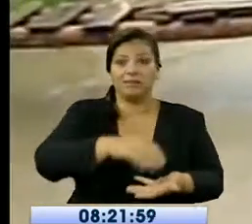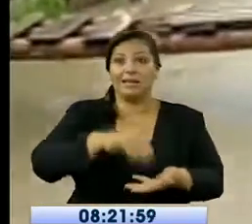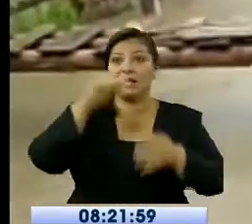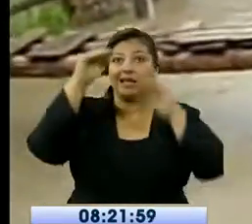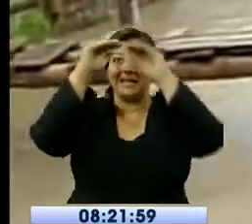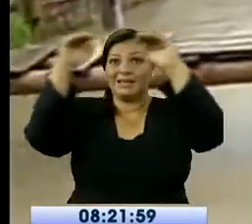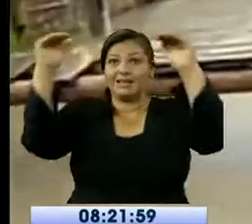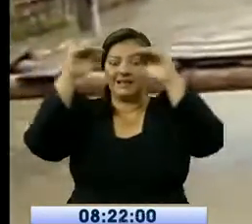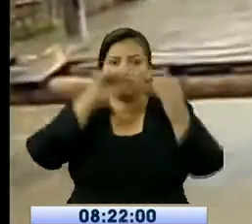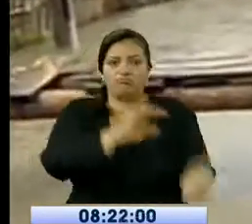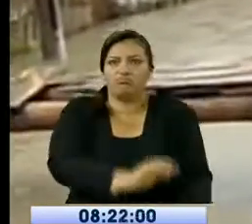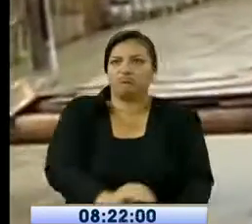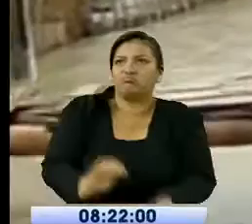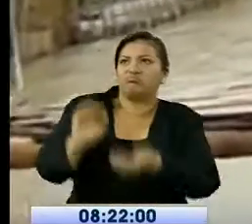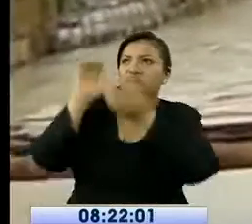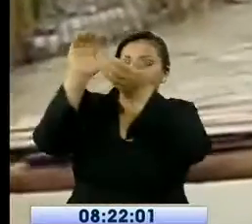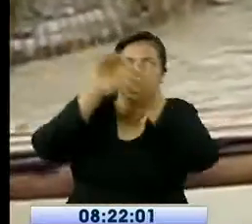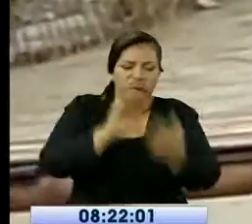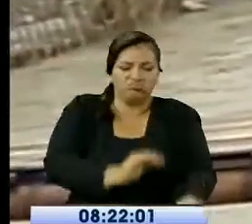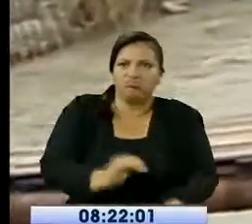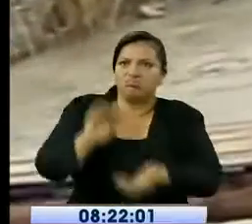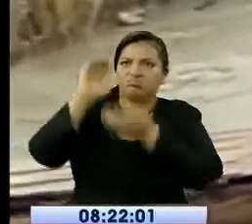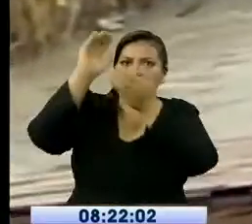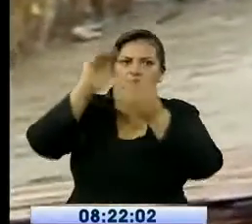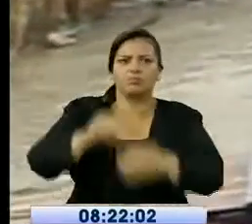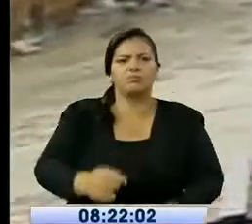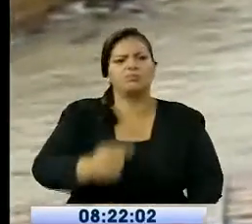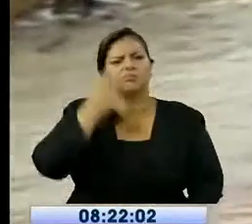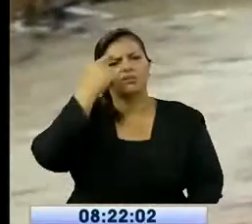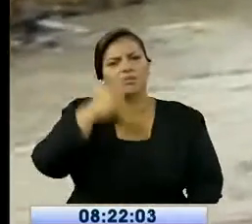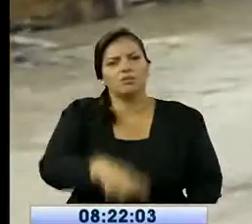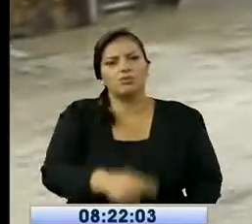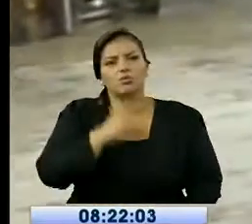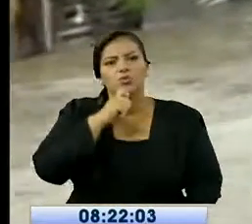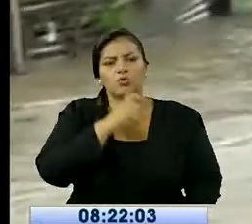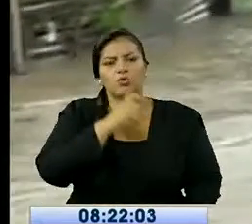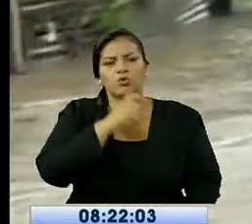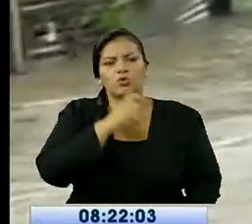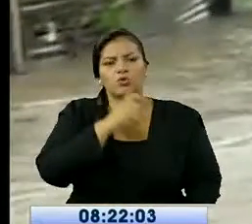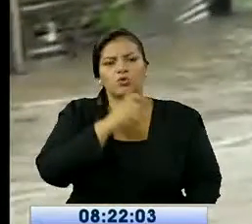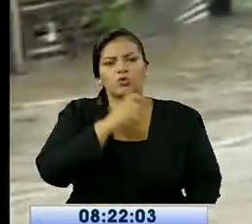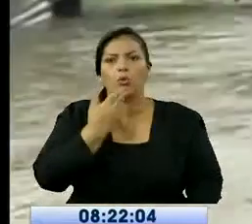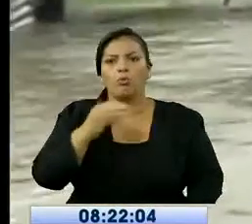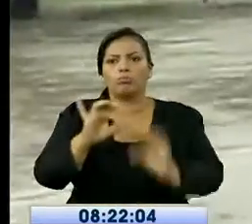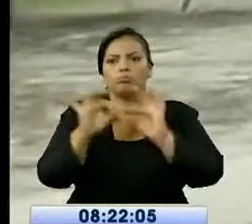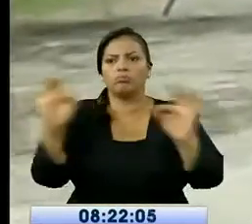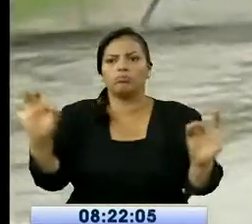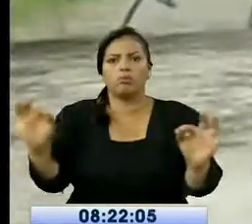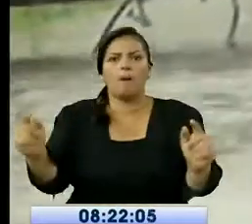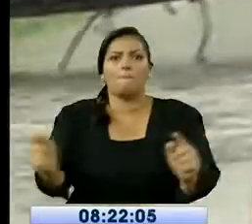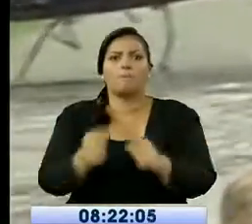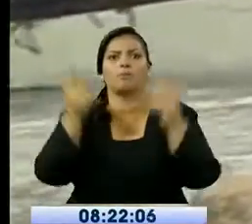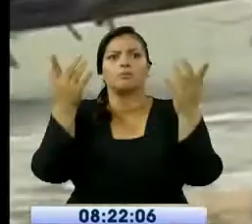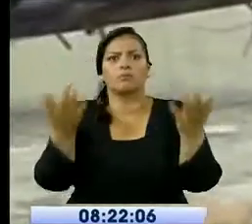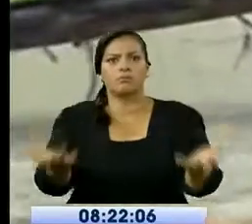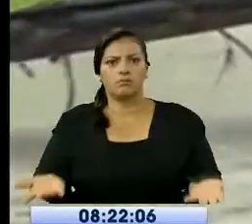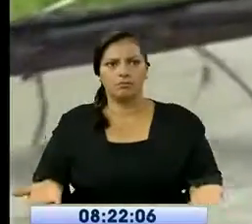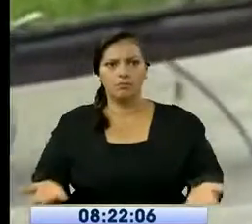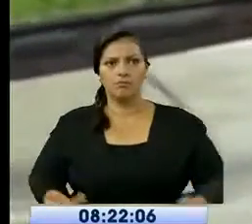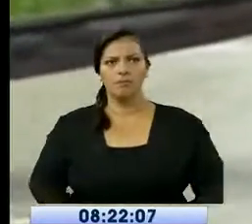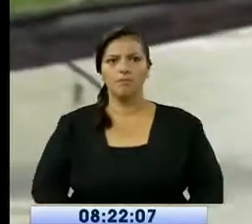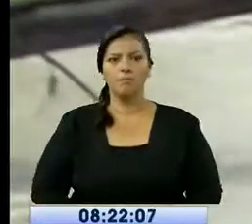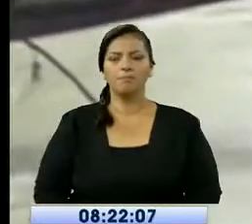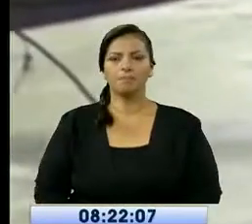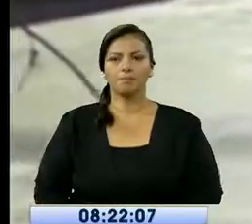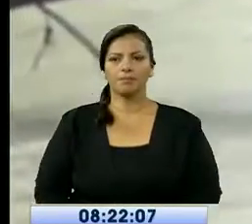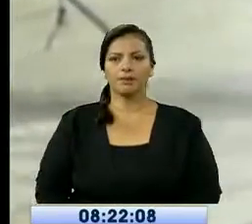Y imagínense que eso, la nevera, tienen las energías. Puede pasar algún cortocircuito. Y eso es lo que queremos, un relleno, un maqueteo tubo, un ducto, cajón que no